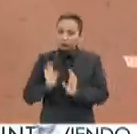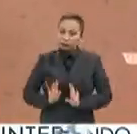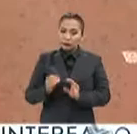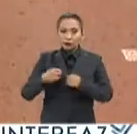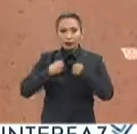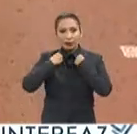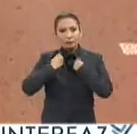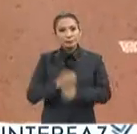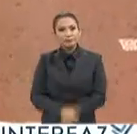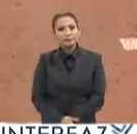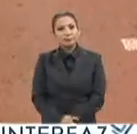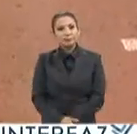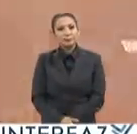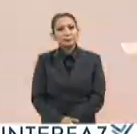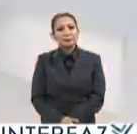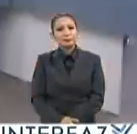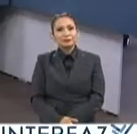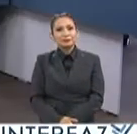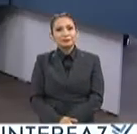de vida.